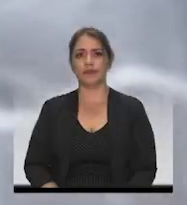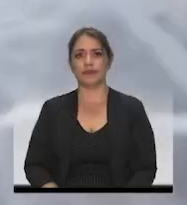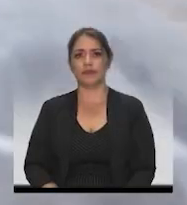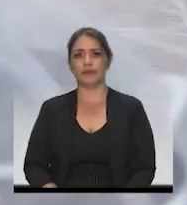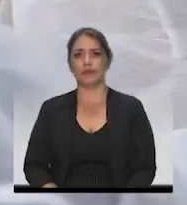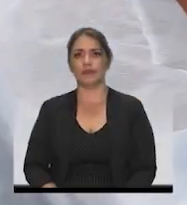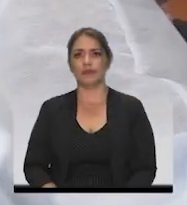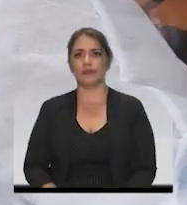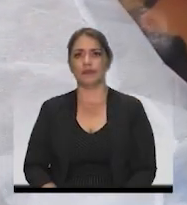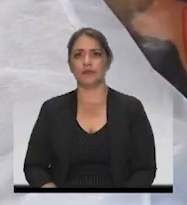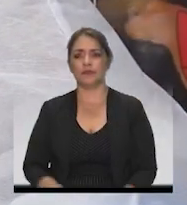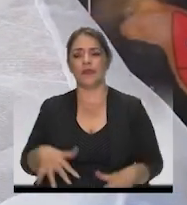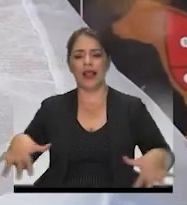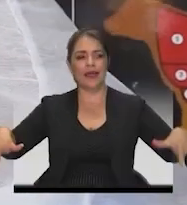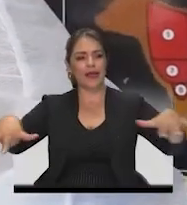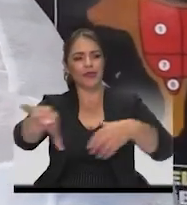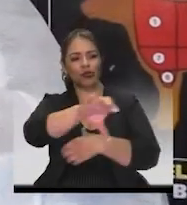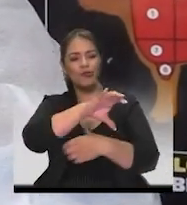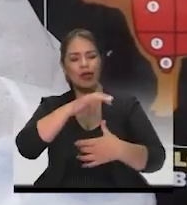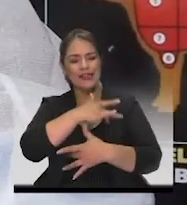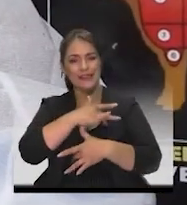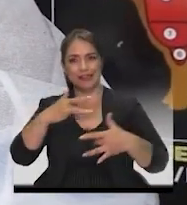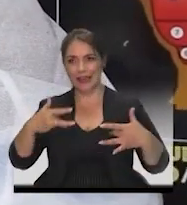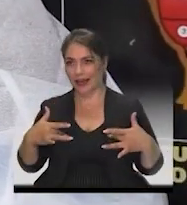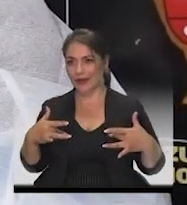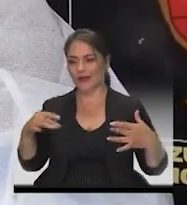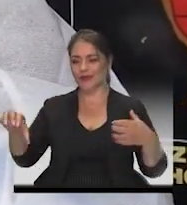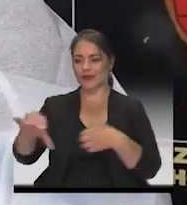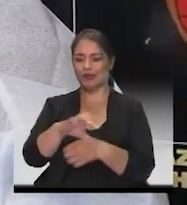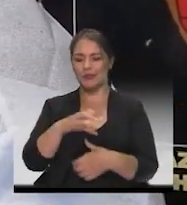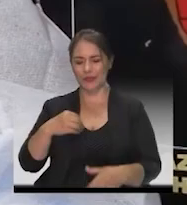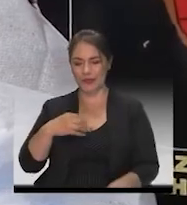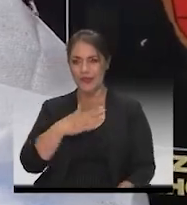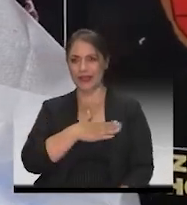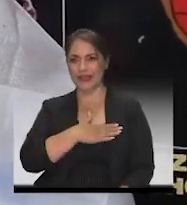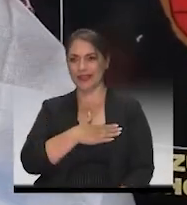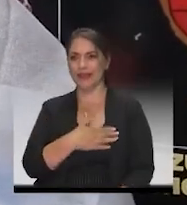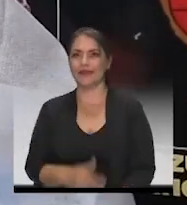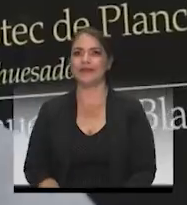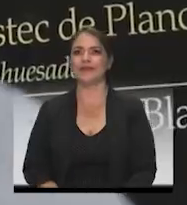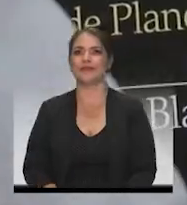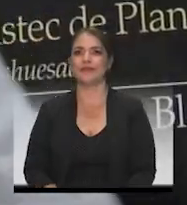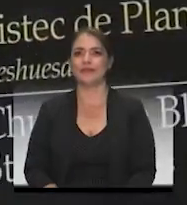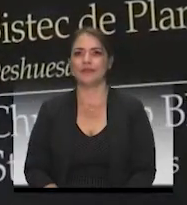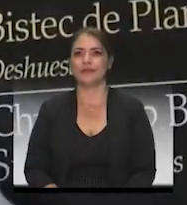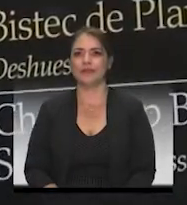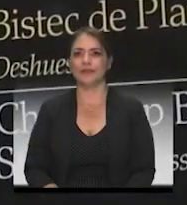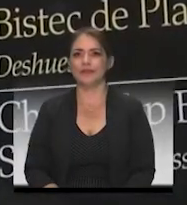Somos una ciudad saludable, una ciudad de oportunidades.